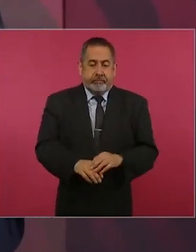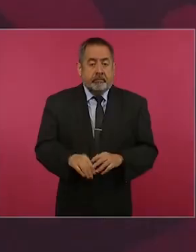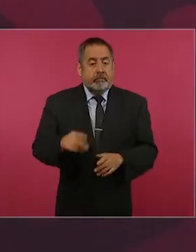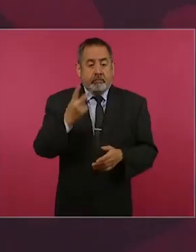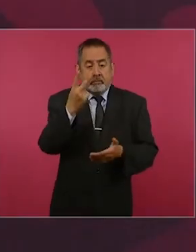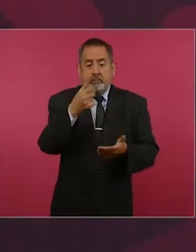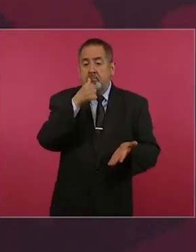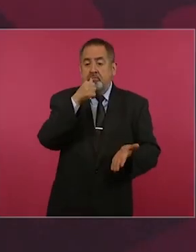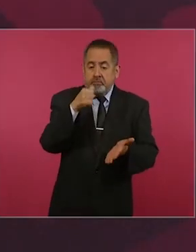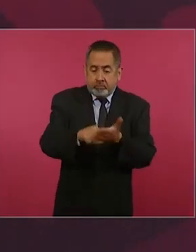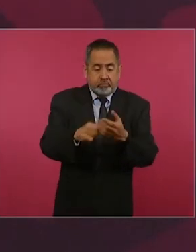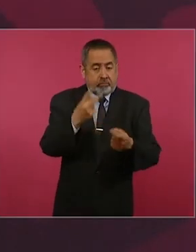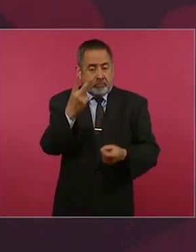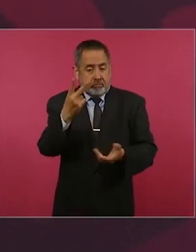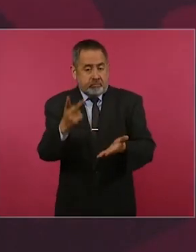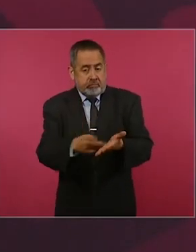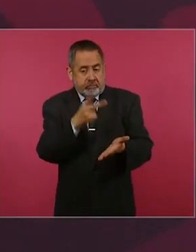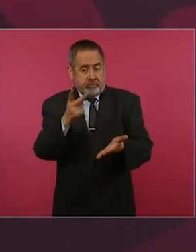enviado dos cartas